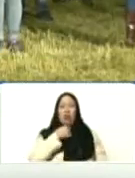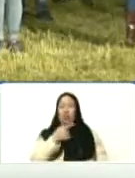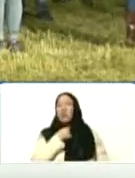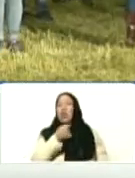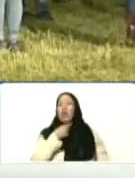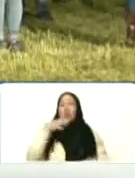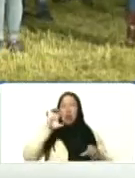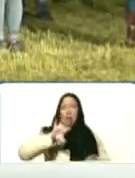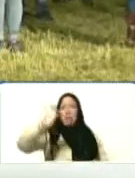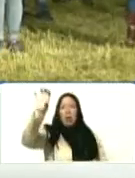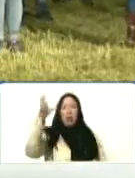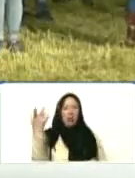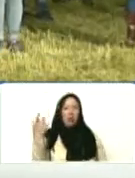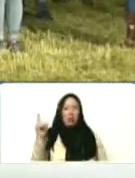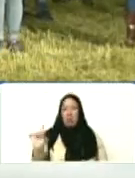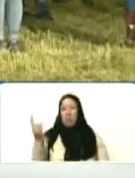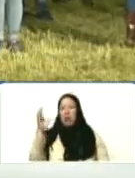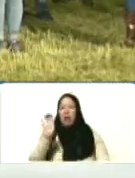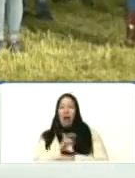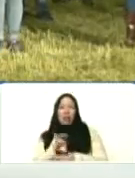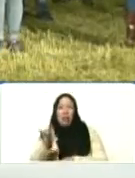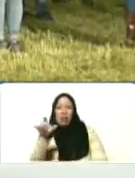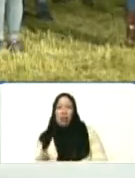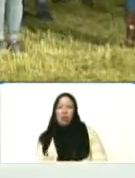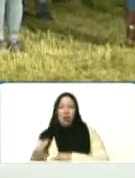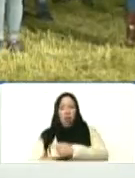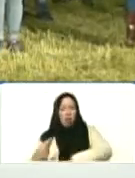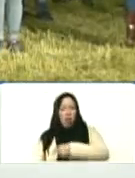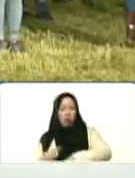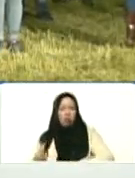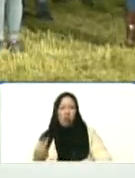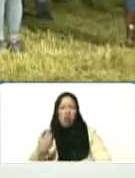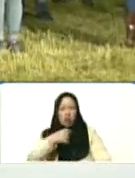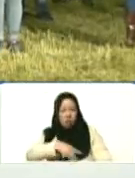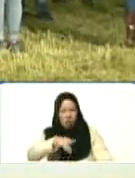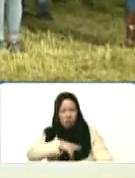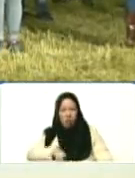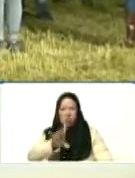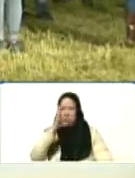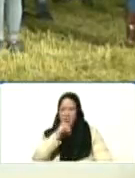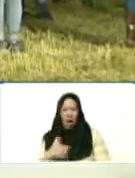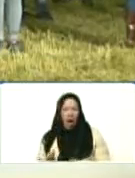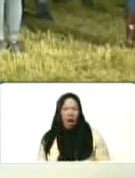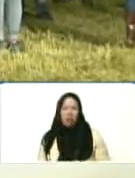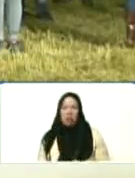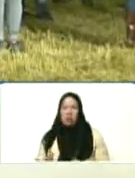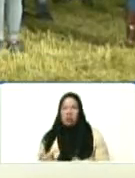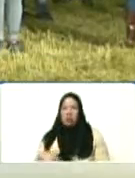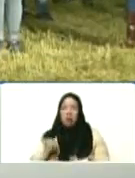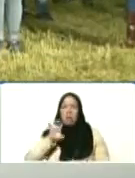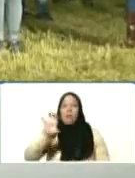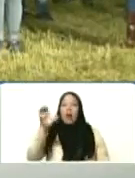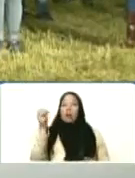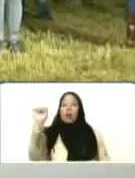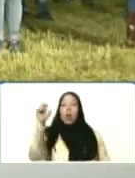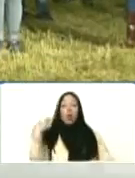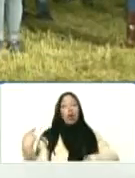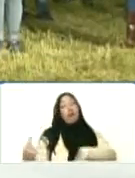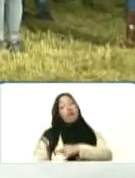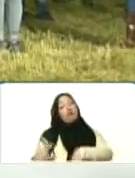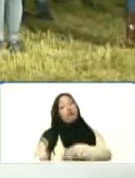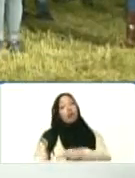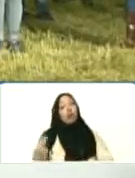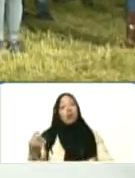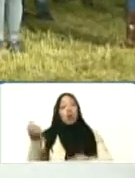Nacho. Lo primero que tienes que ser es revolucionario. Para parecerte a Drácula tienes que ser patriota, revolucionario